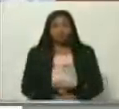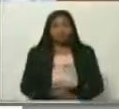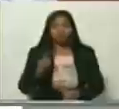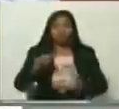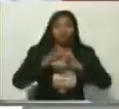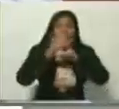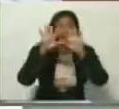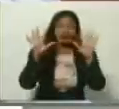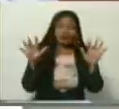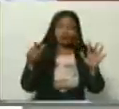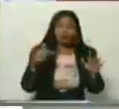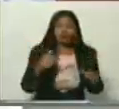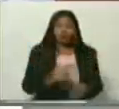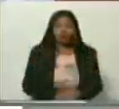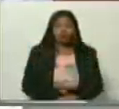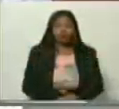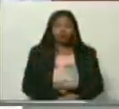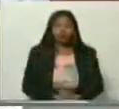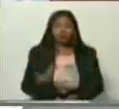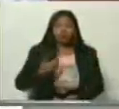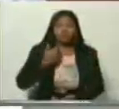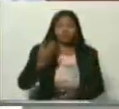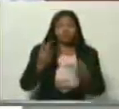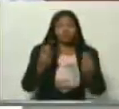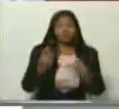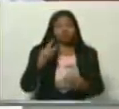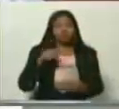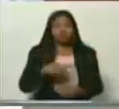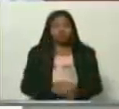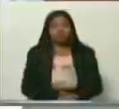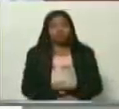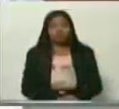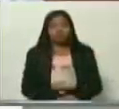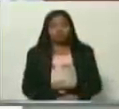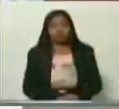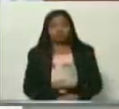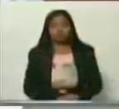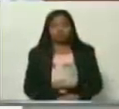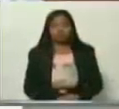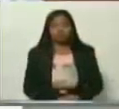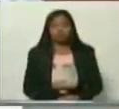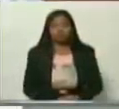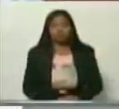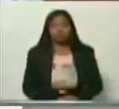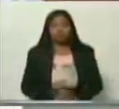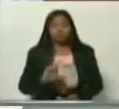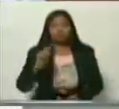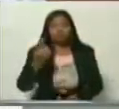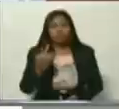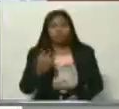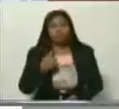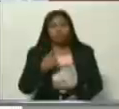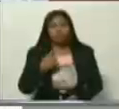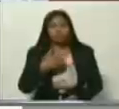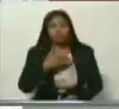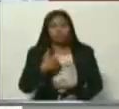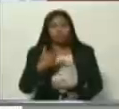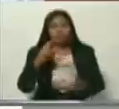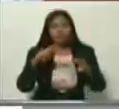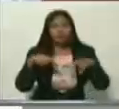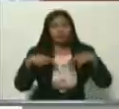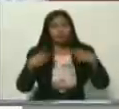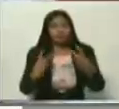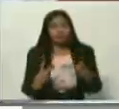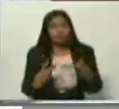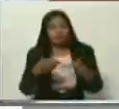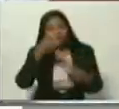obviamente nos afectan. Bueno, en primer lugar quiero ratificar